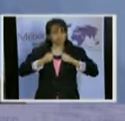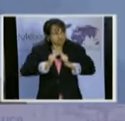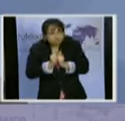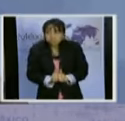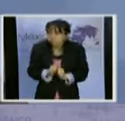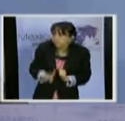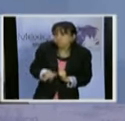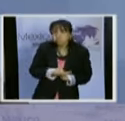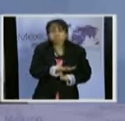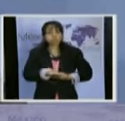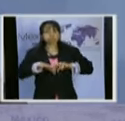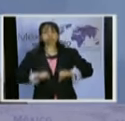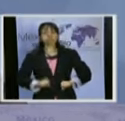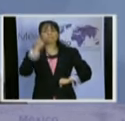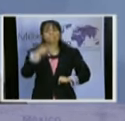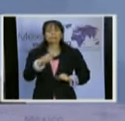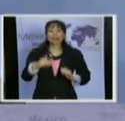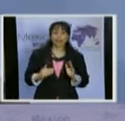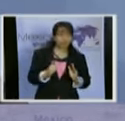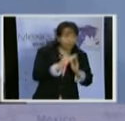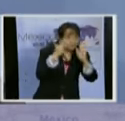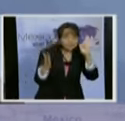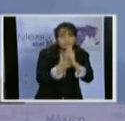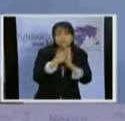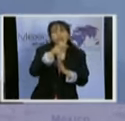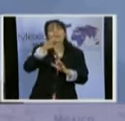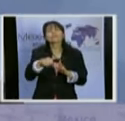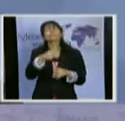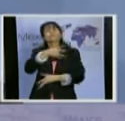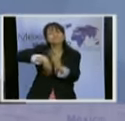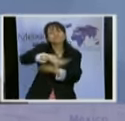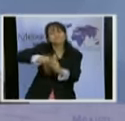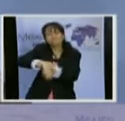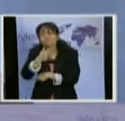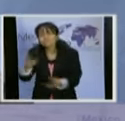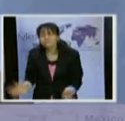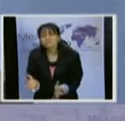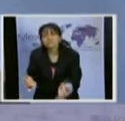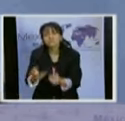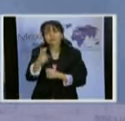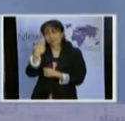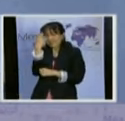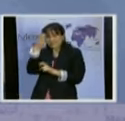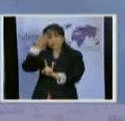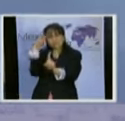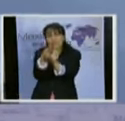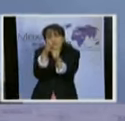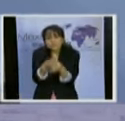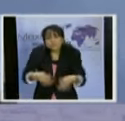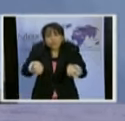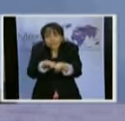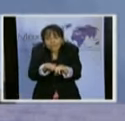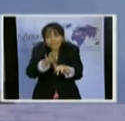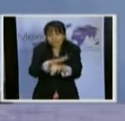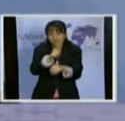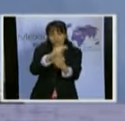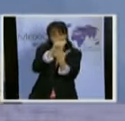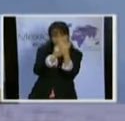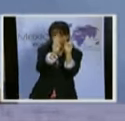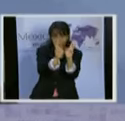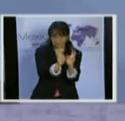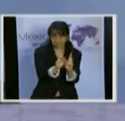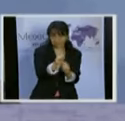y desarrollo urbano sustentable. Esa cumbre será muy importante porque será de las primeras, justamente después de la agenda post-2015, de